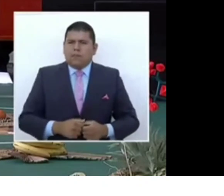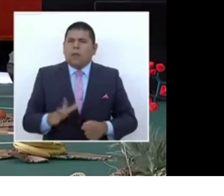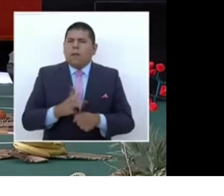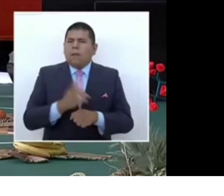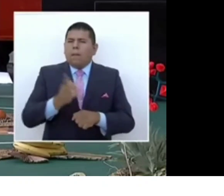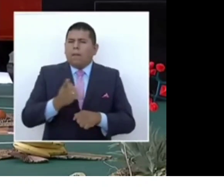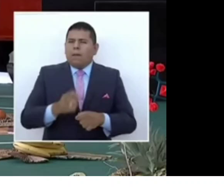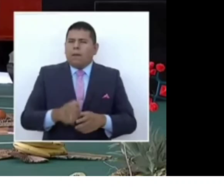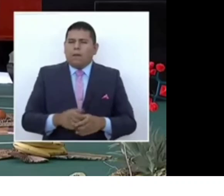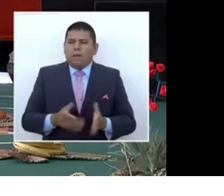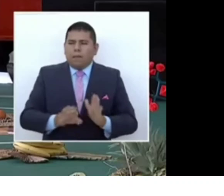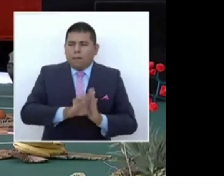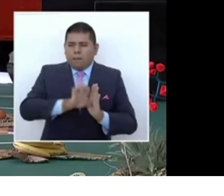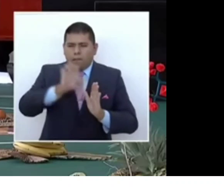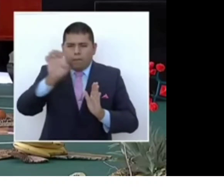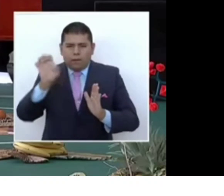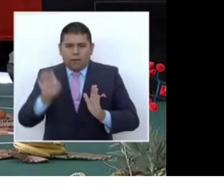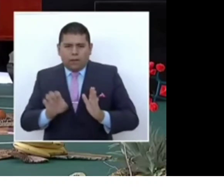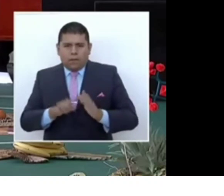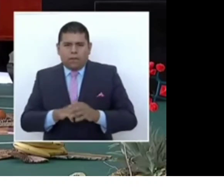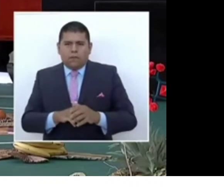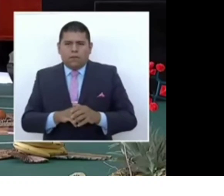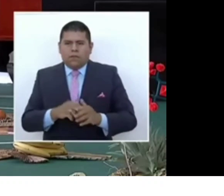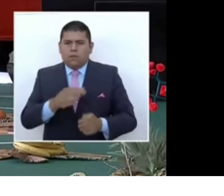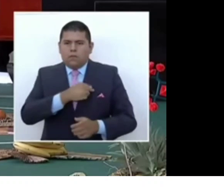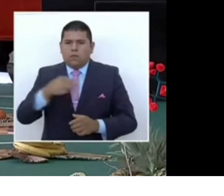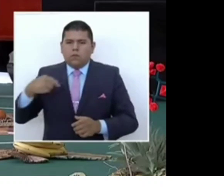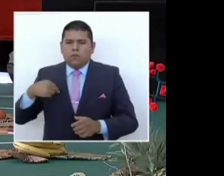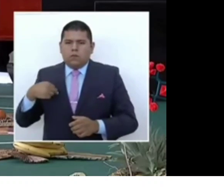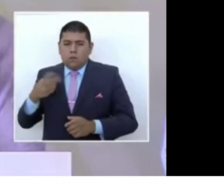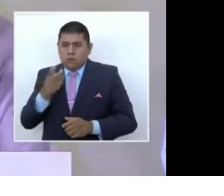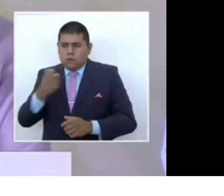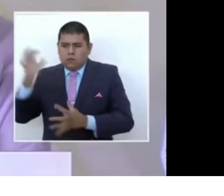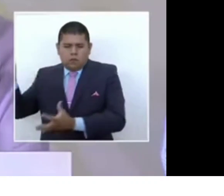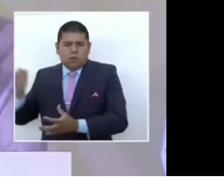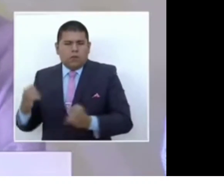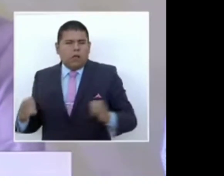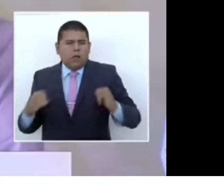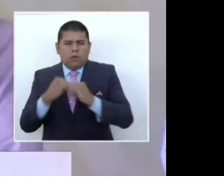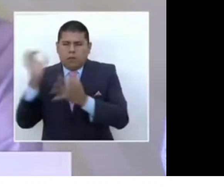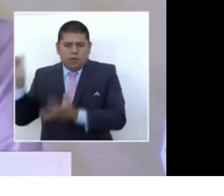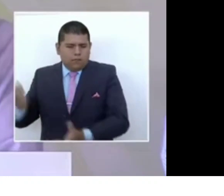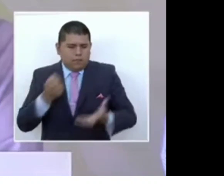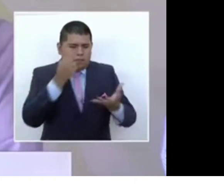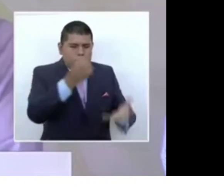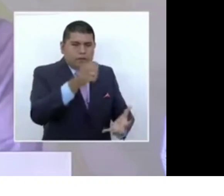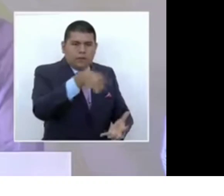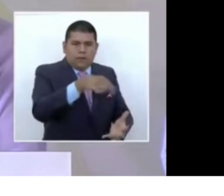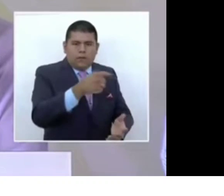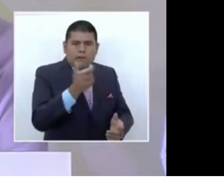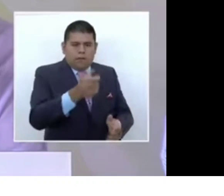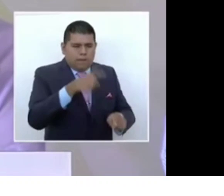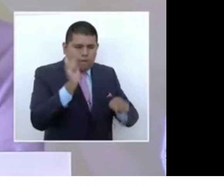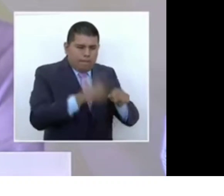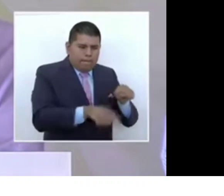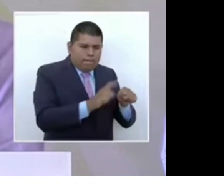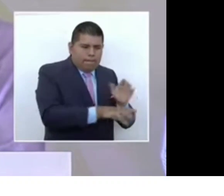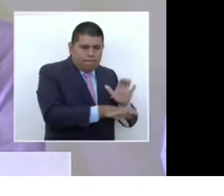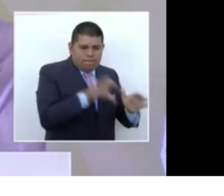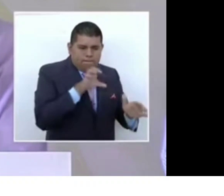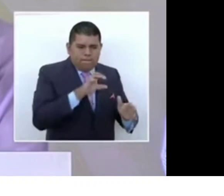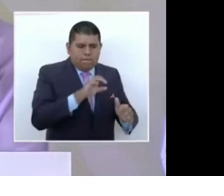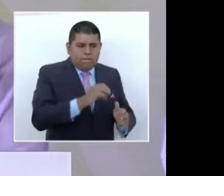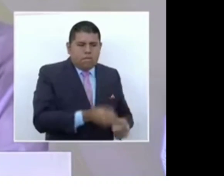porque si no, no llega, o no llega completo, que era lo que sucedía.